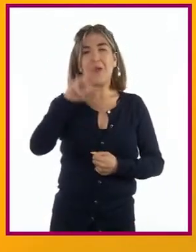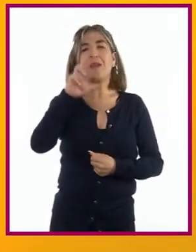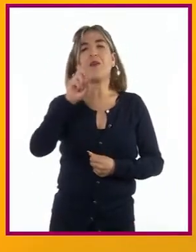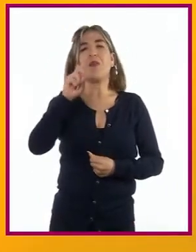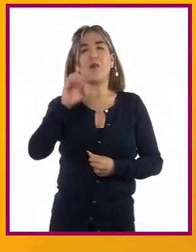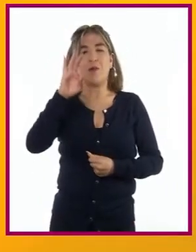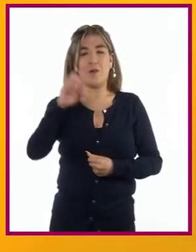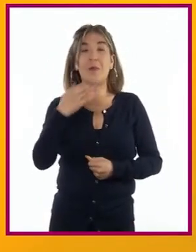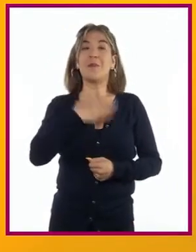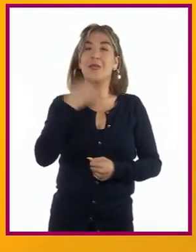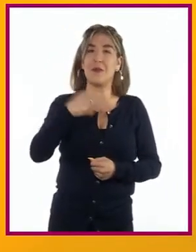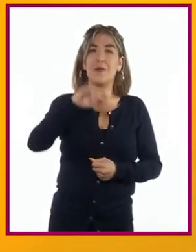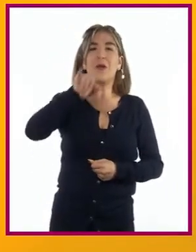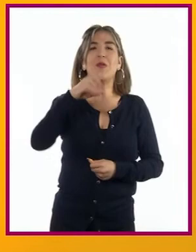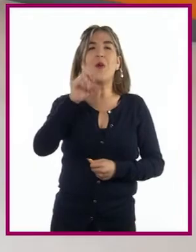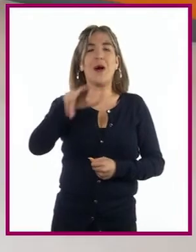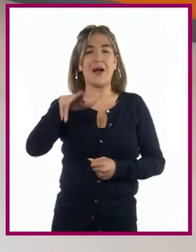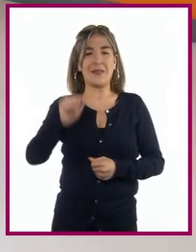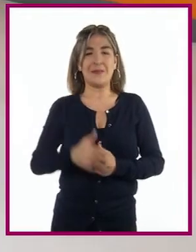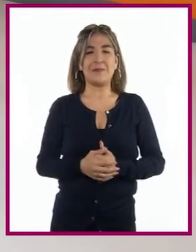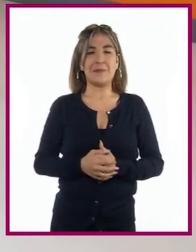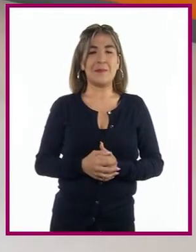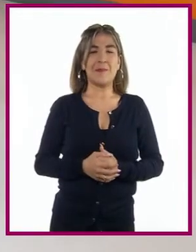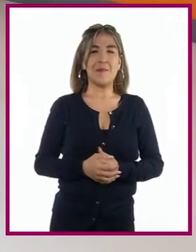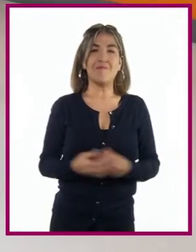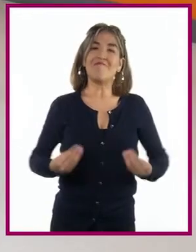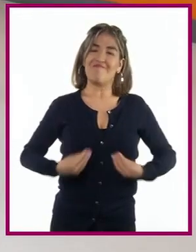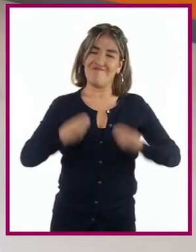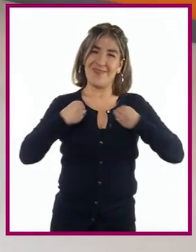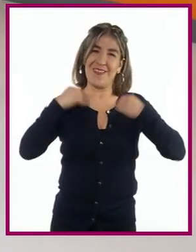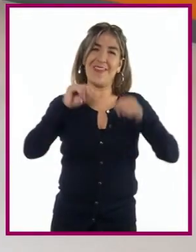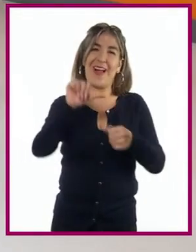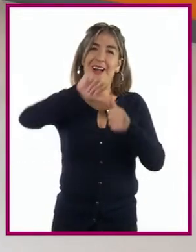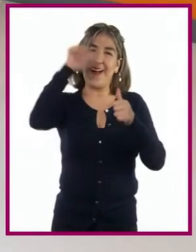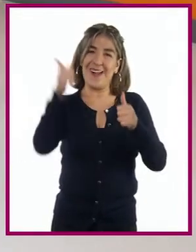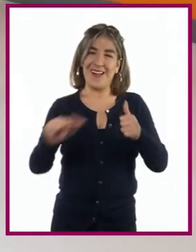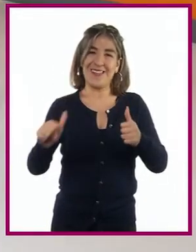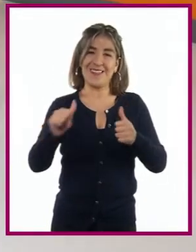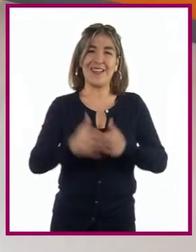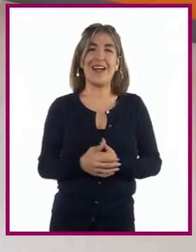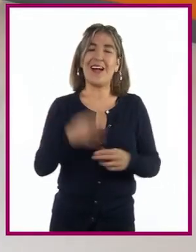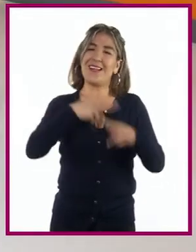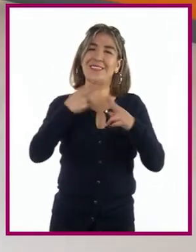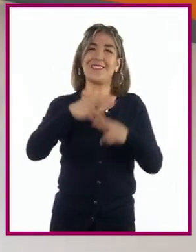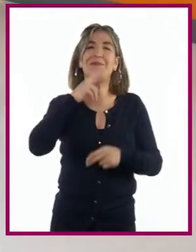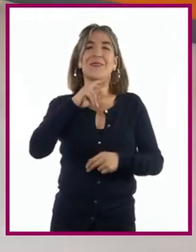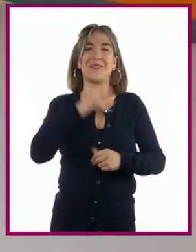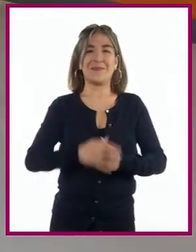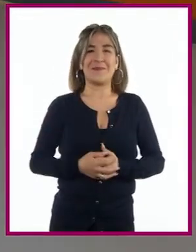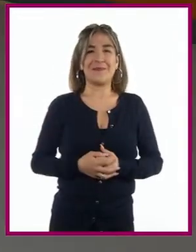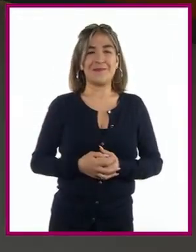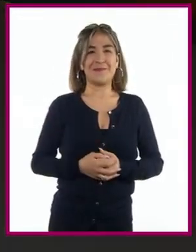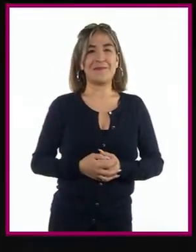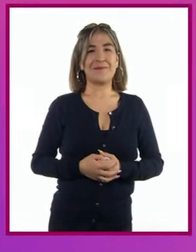soy Joana García. ¡Viva el arte! Y hasta pronto.